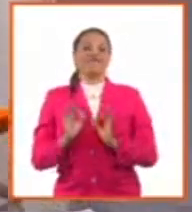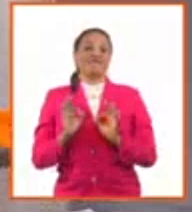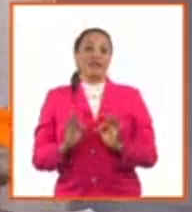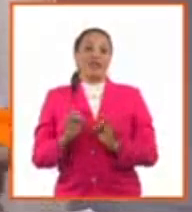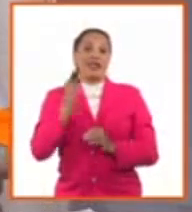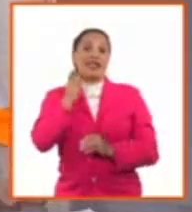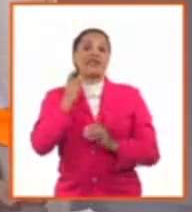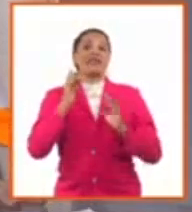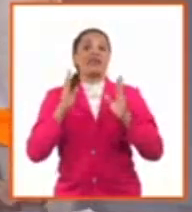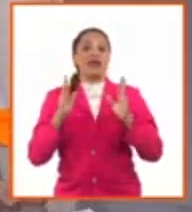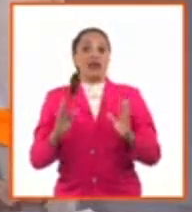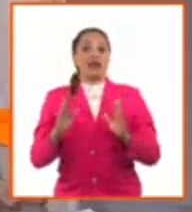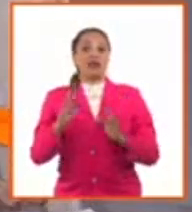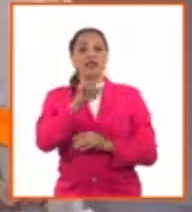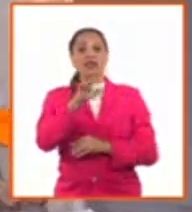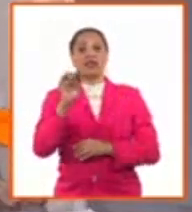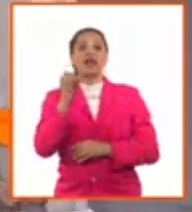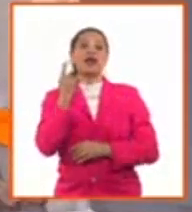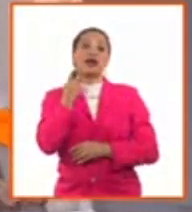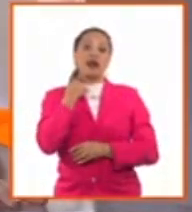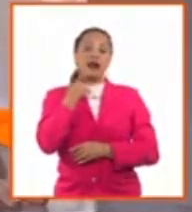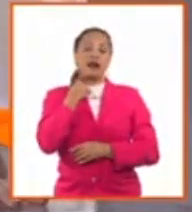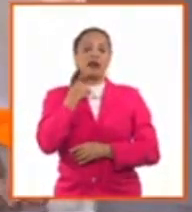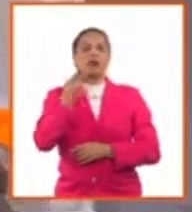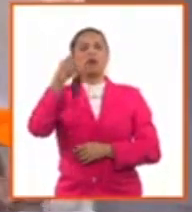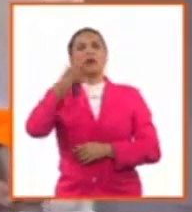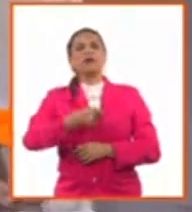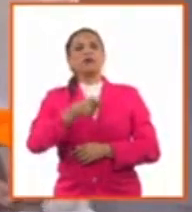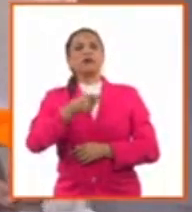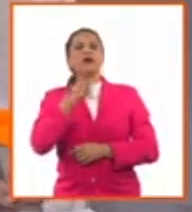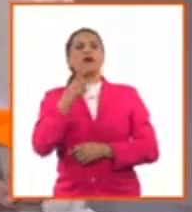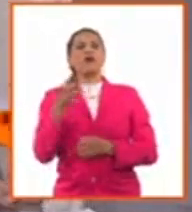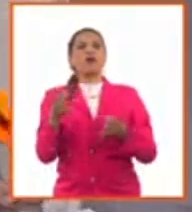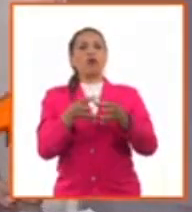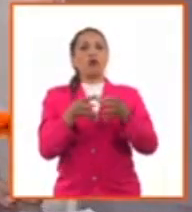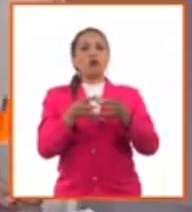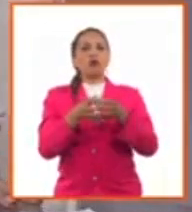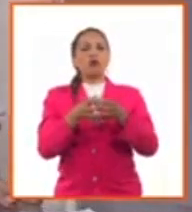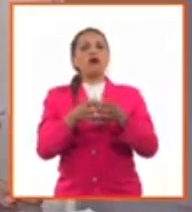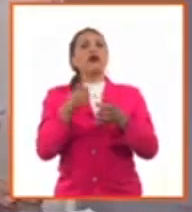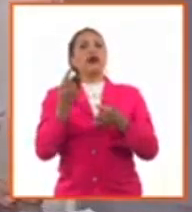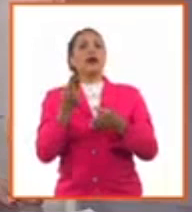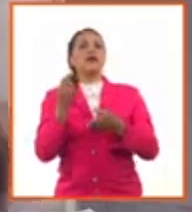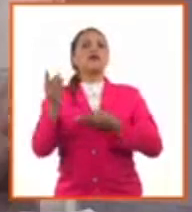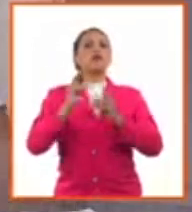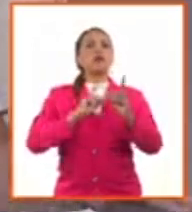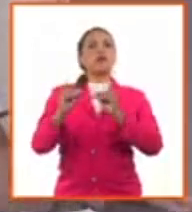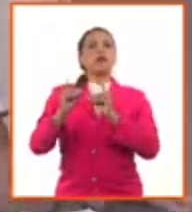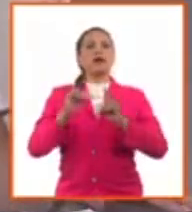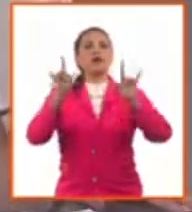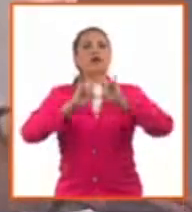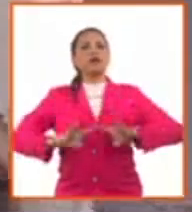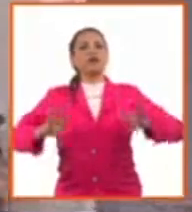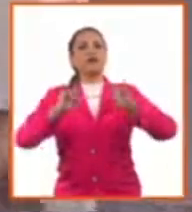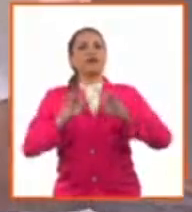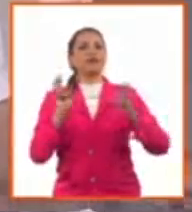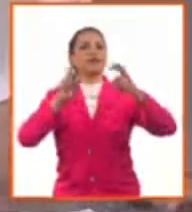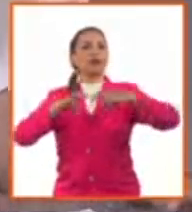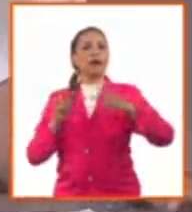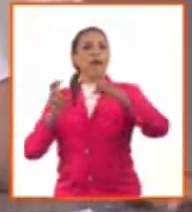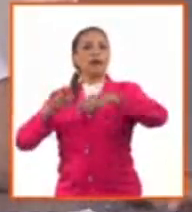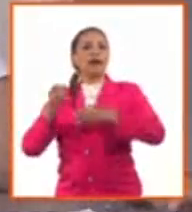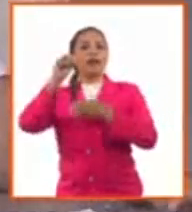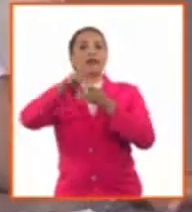este año del centenario hemos decidido como Federación Estudiantil construir también un espacio de diálogo universitario en